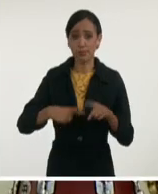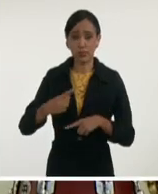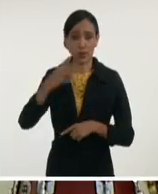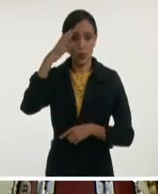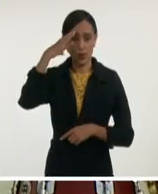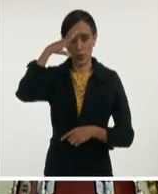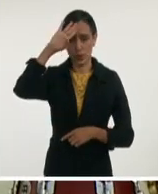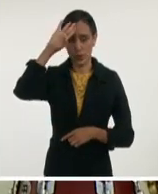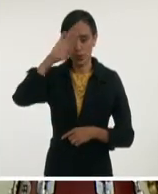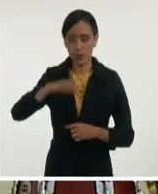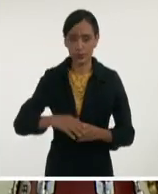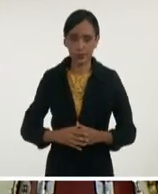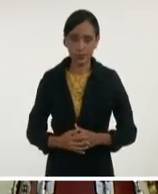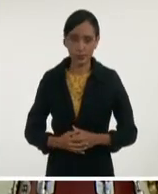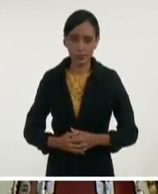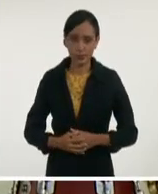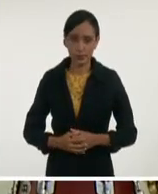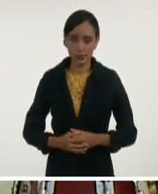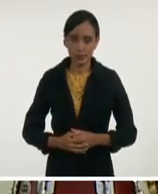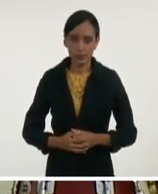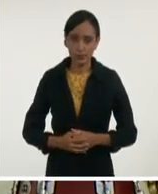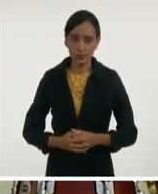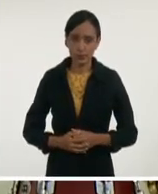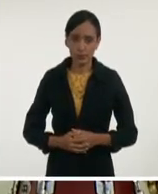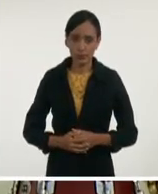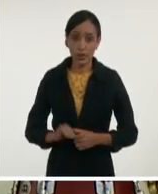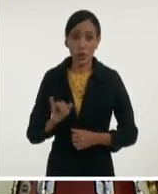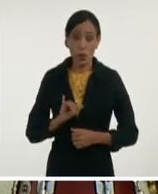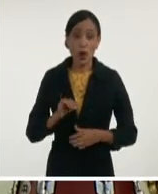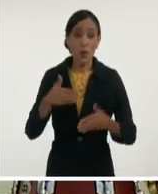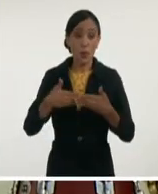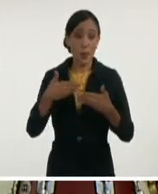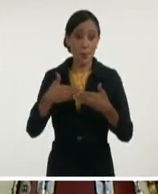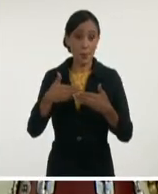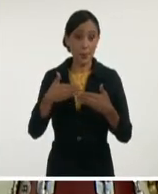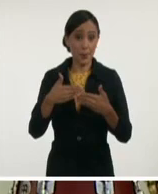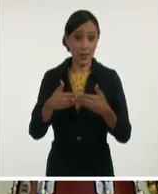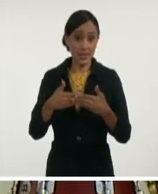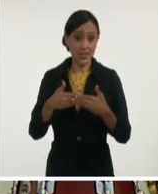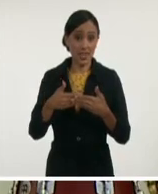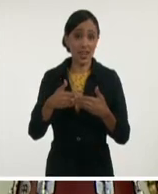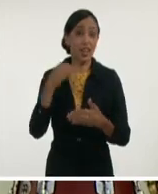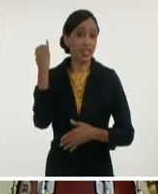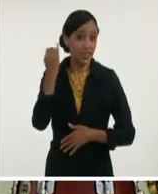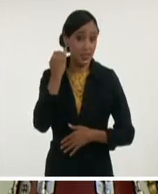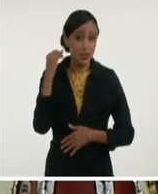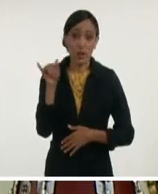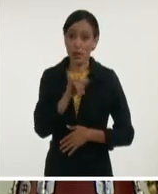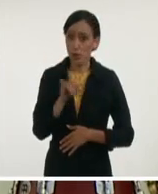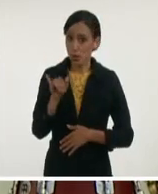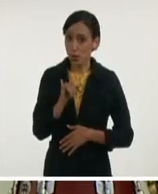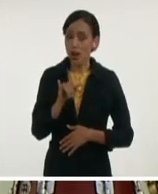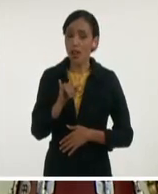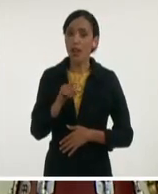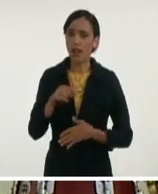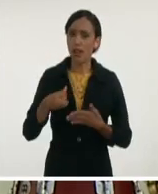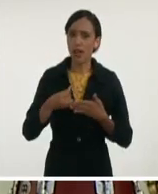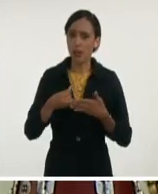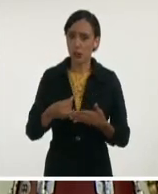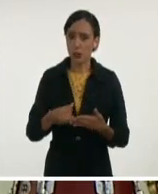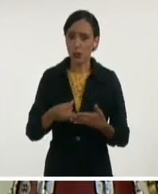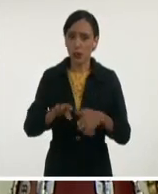la complicidad de una poderosa transnacional que les permitió violar impunemente sus propias regulaciones